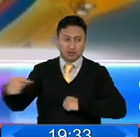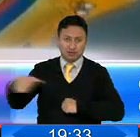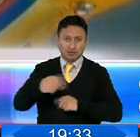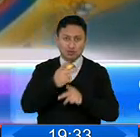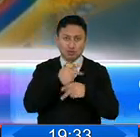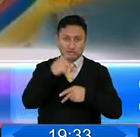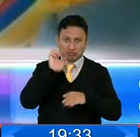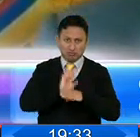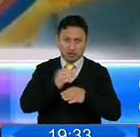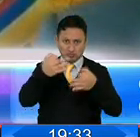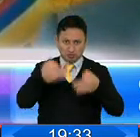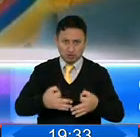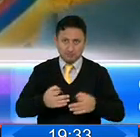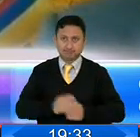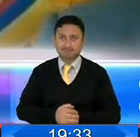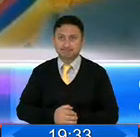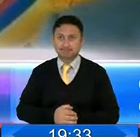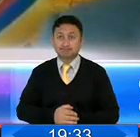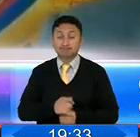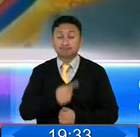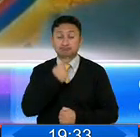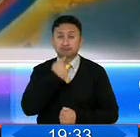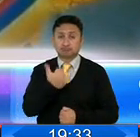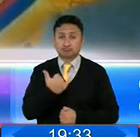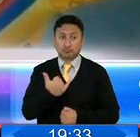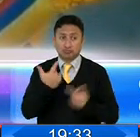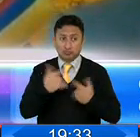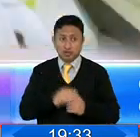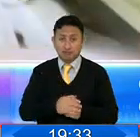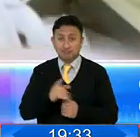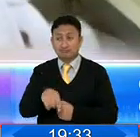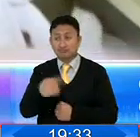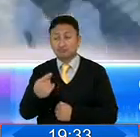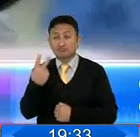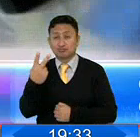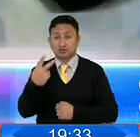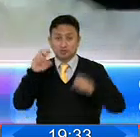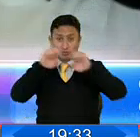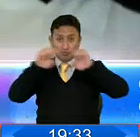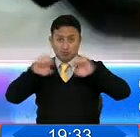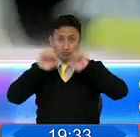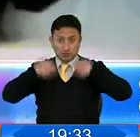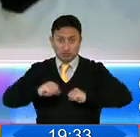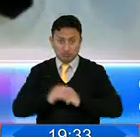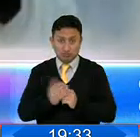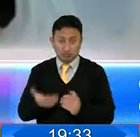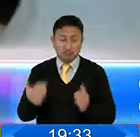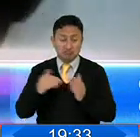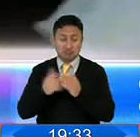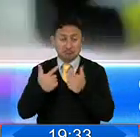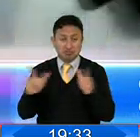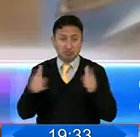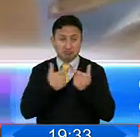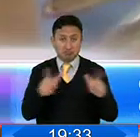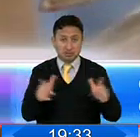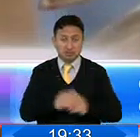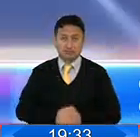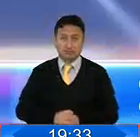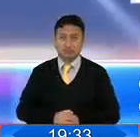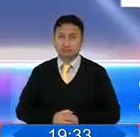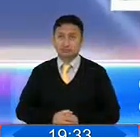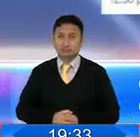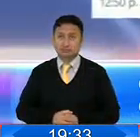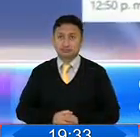el producto ecuatoriano. El canciller aseguró que es cuestión de días para que a las 2 camaroneras restantes también se les levante la